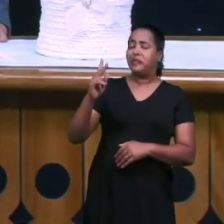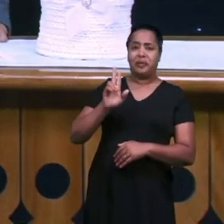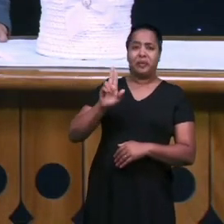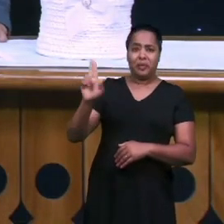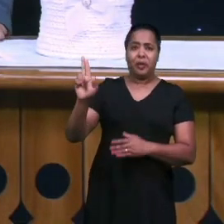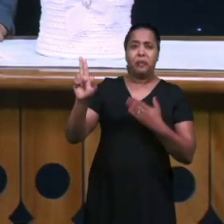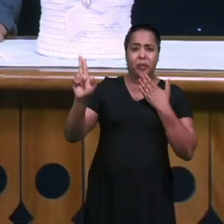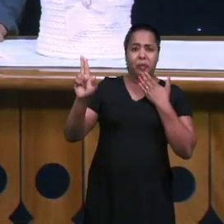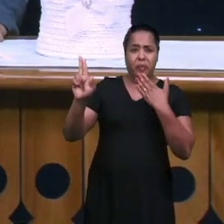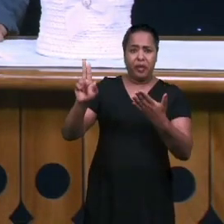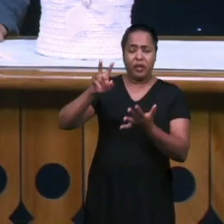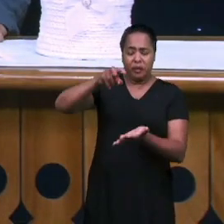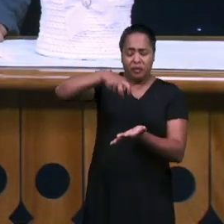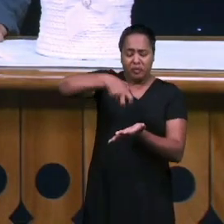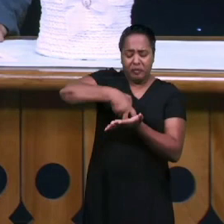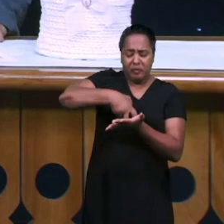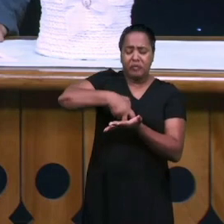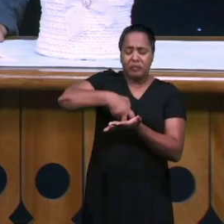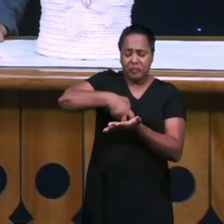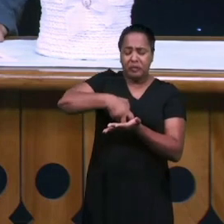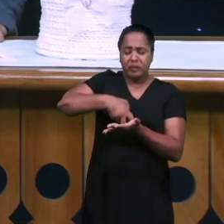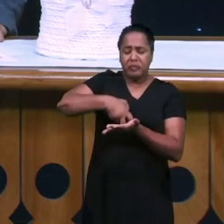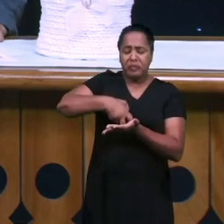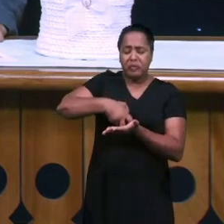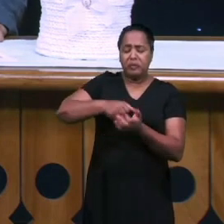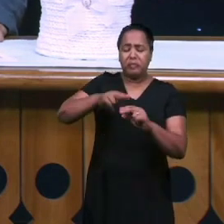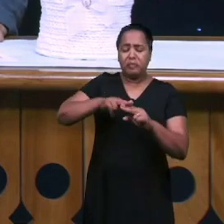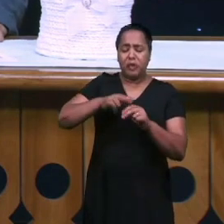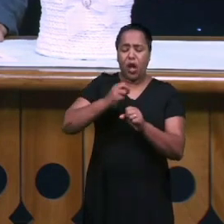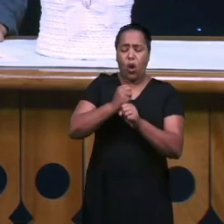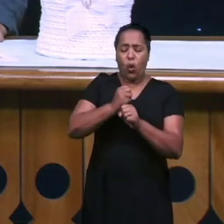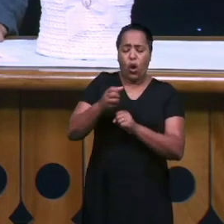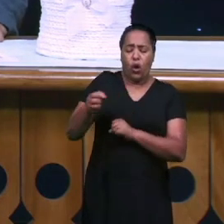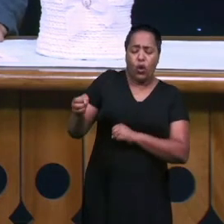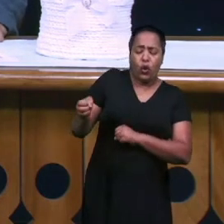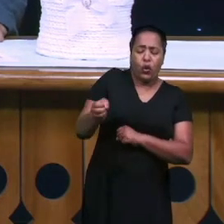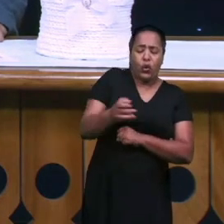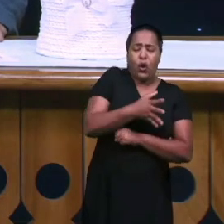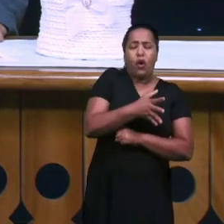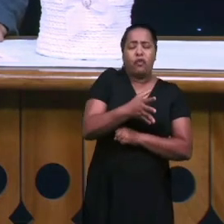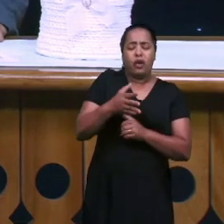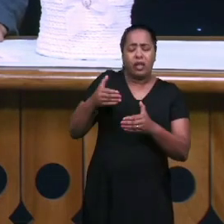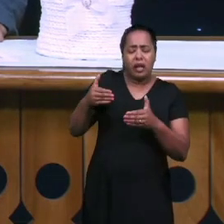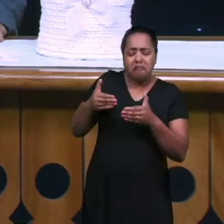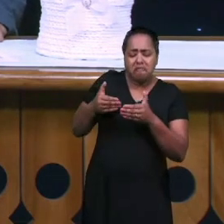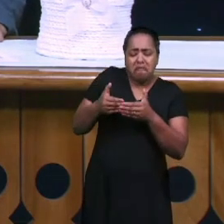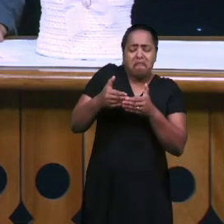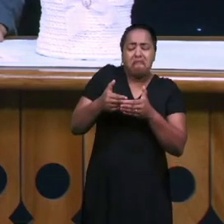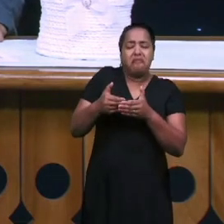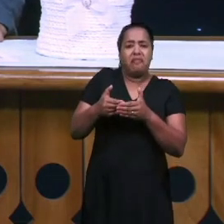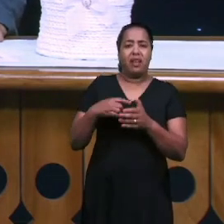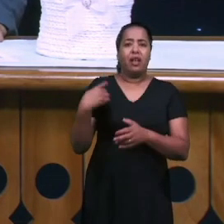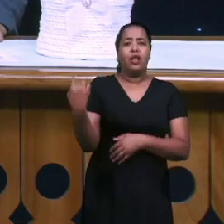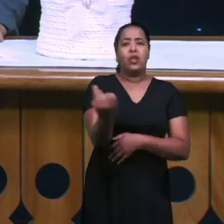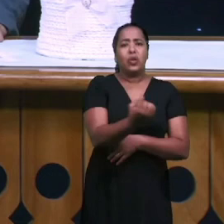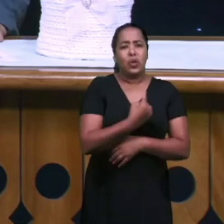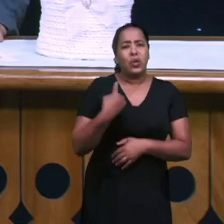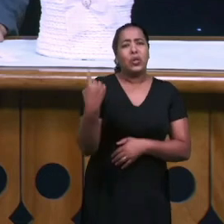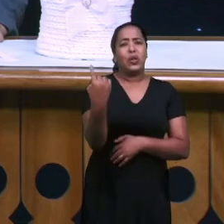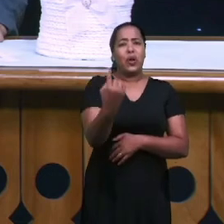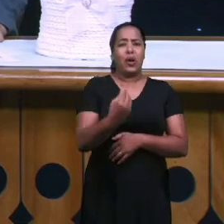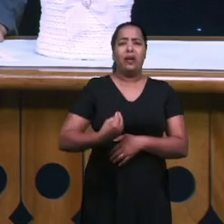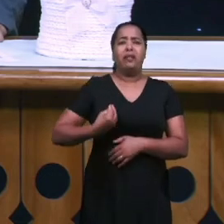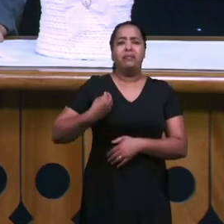pedimos de rodillas por este nuevo año que ya se aproxima. Estamos viviendo